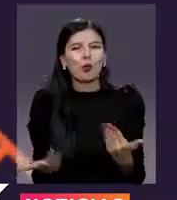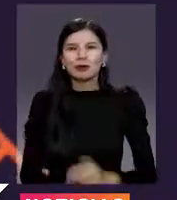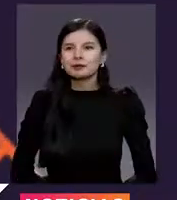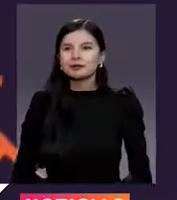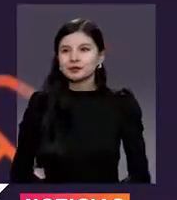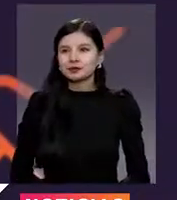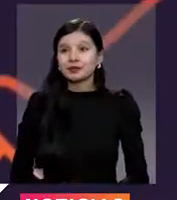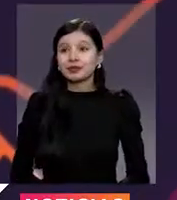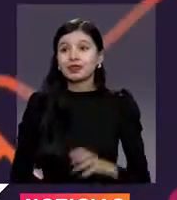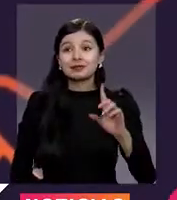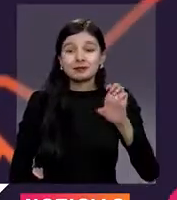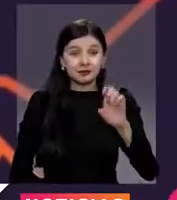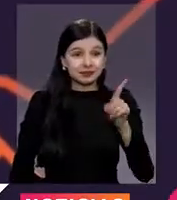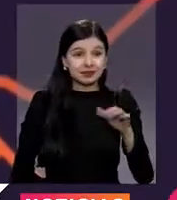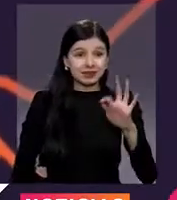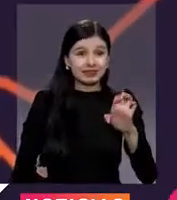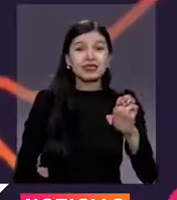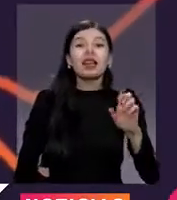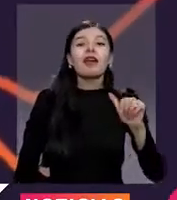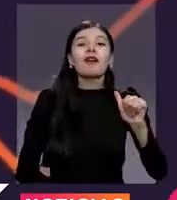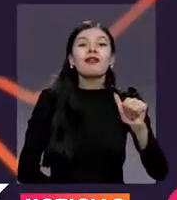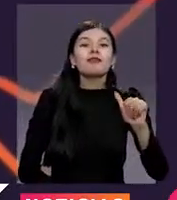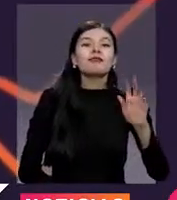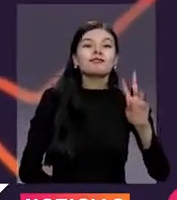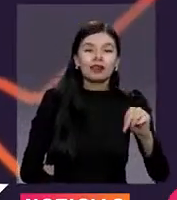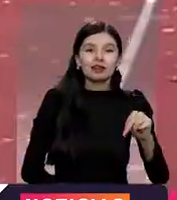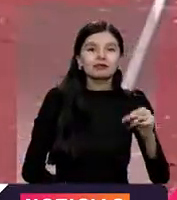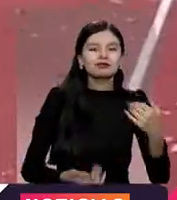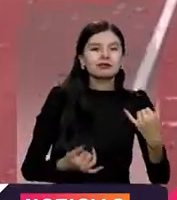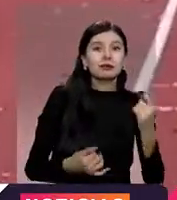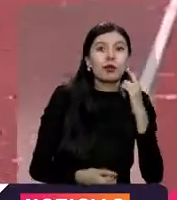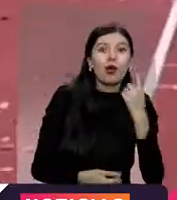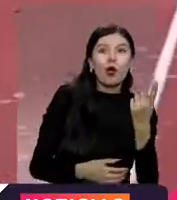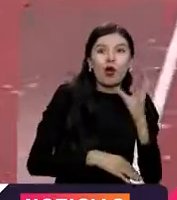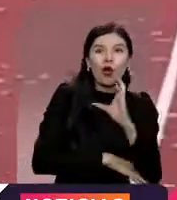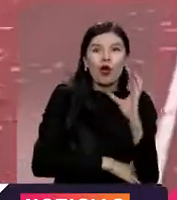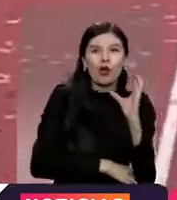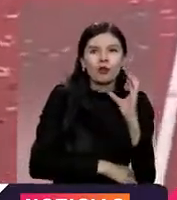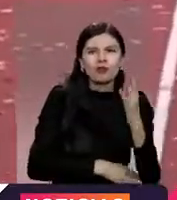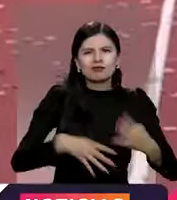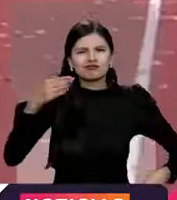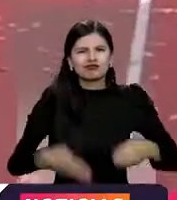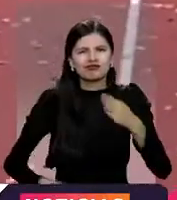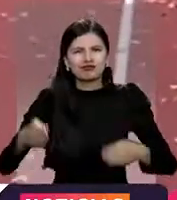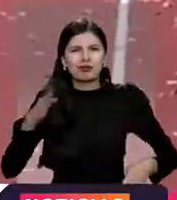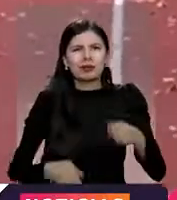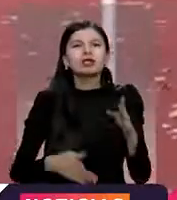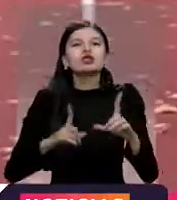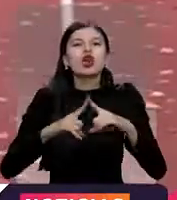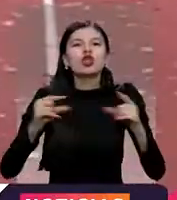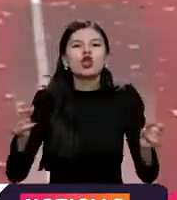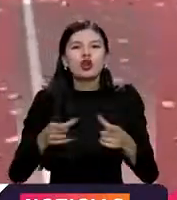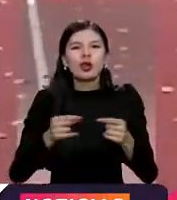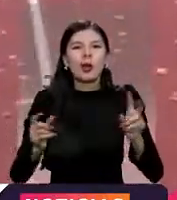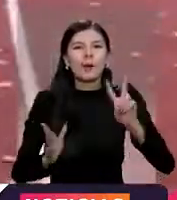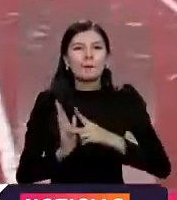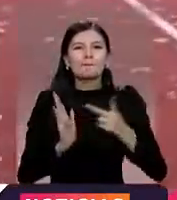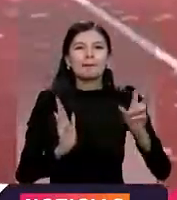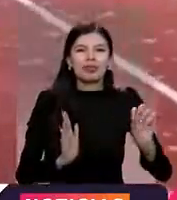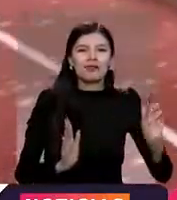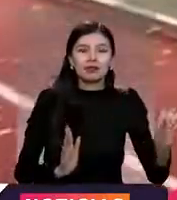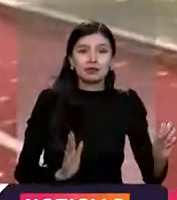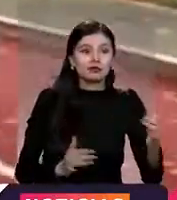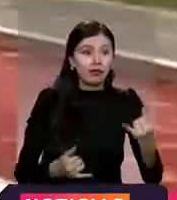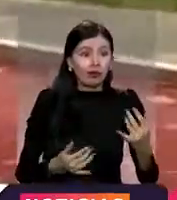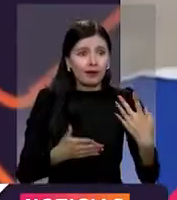este mandato es uno de los tres colombianos que correr a los 20 km en la marcha atlética de tokio 2020 otro logro para resaltar a sus